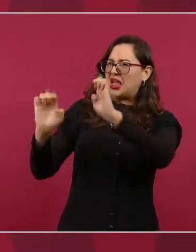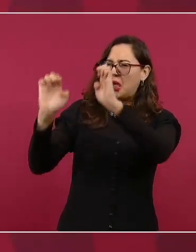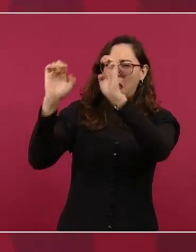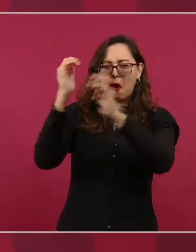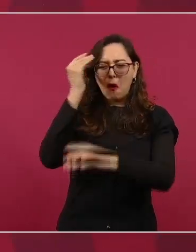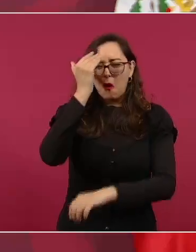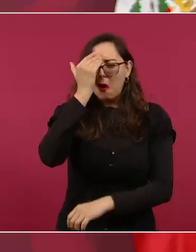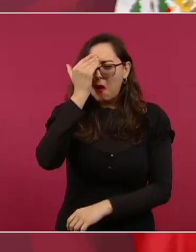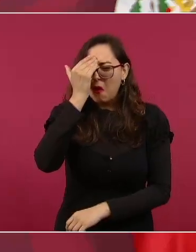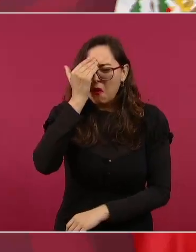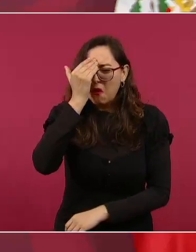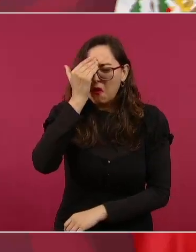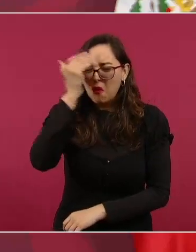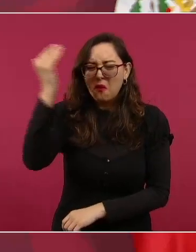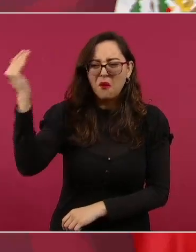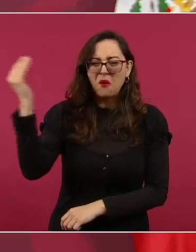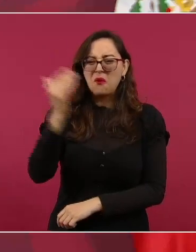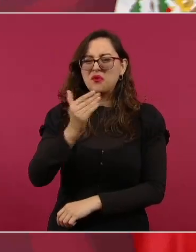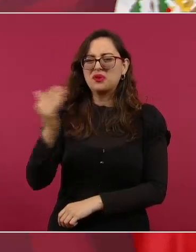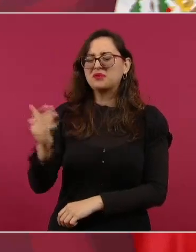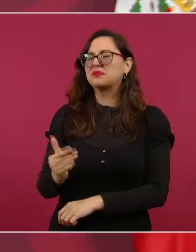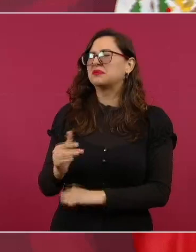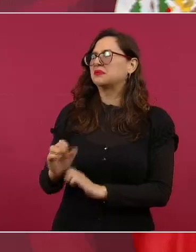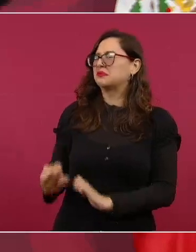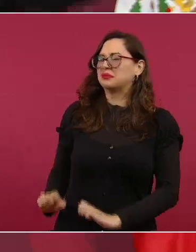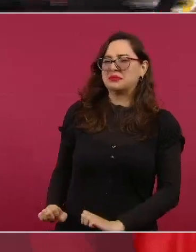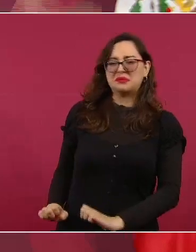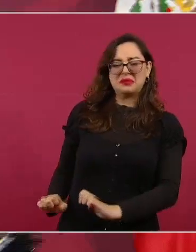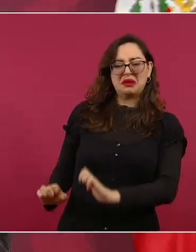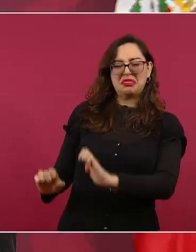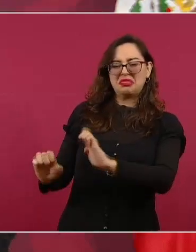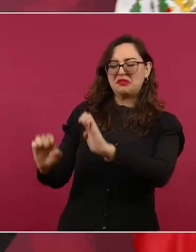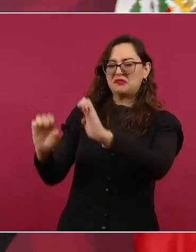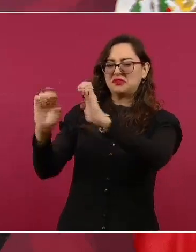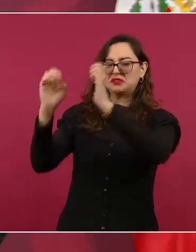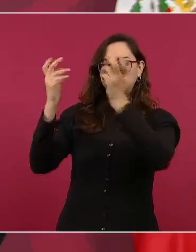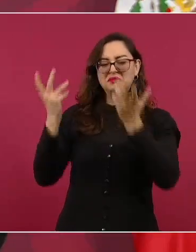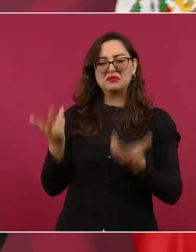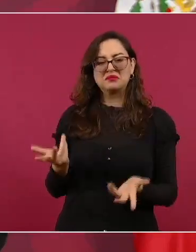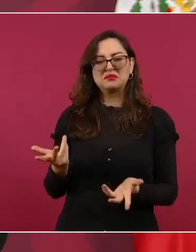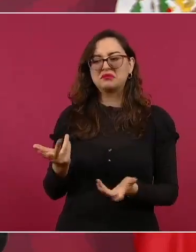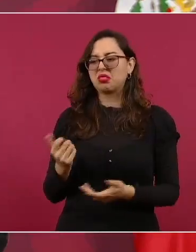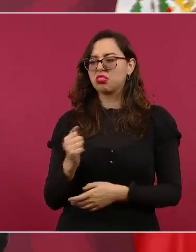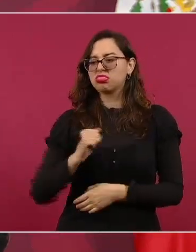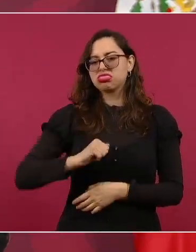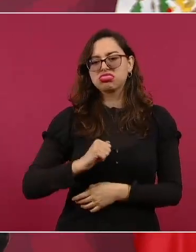edificio, nada más por influyentismo político.